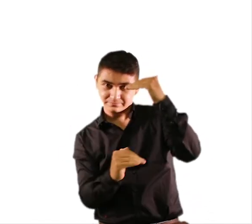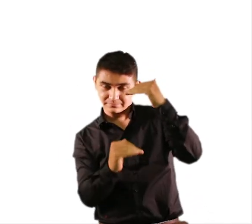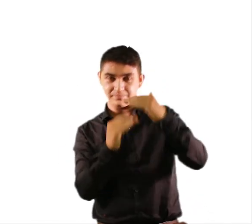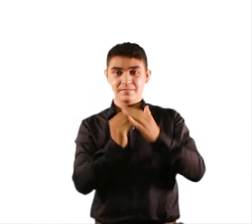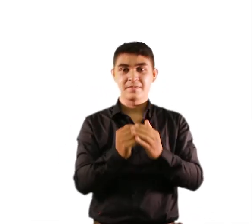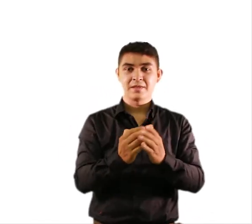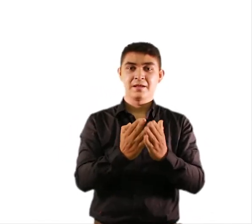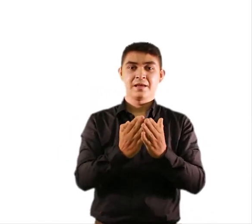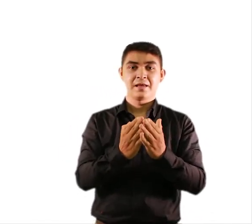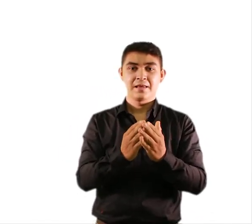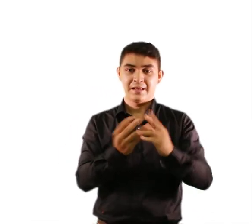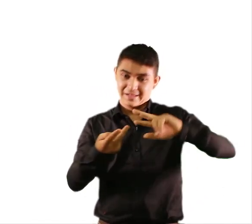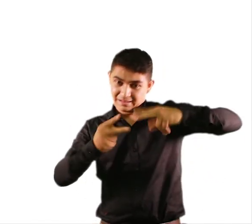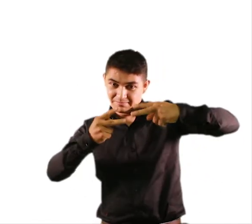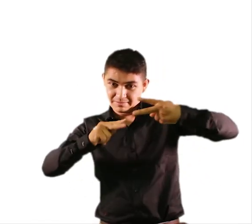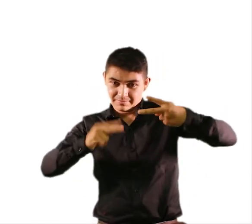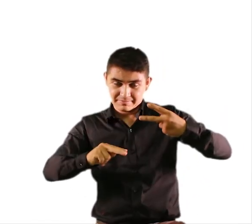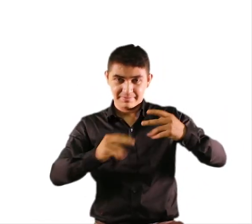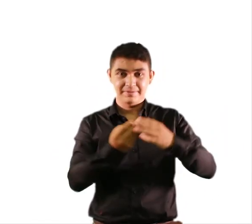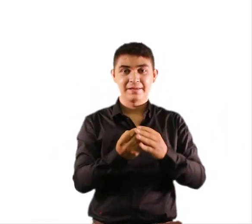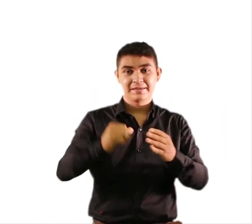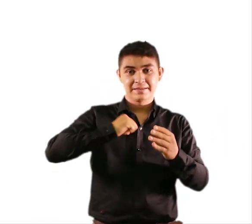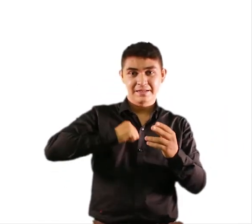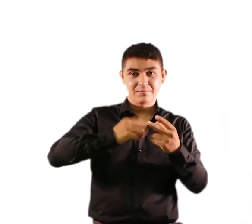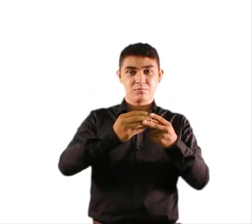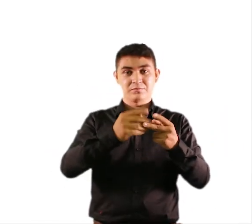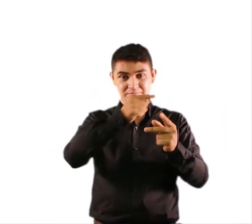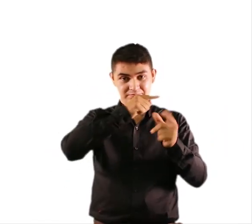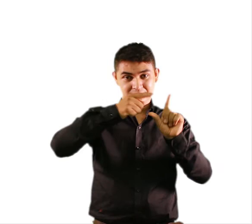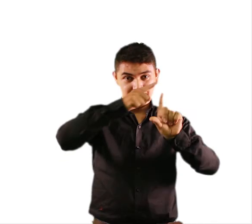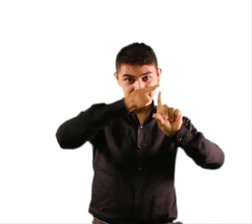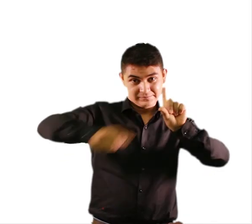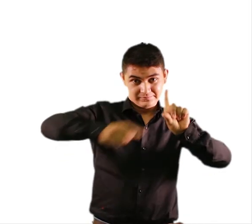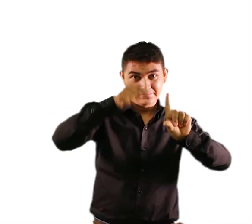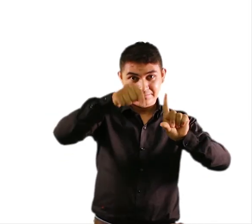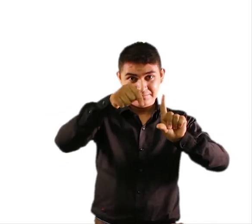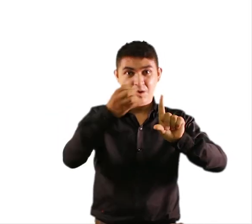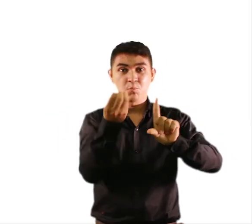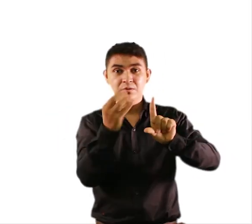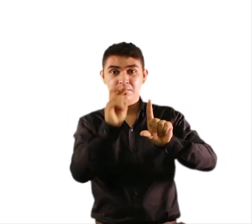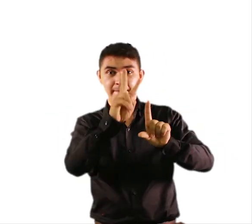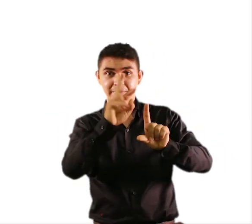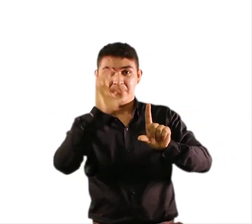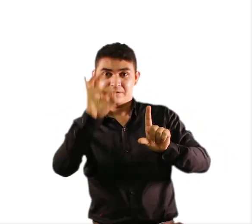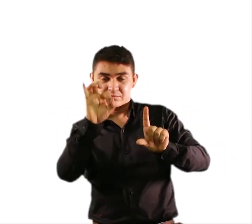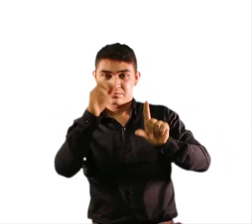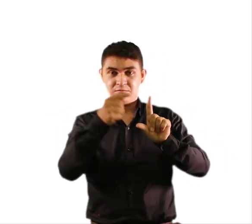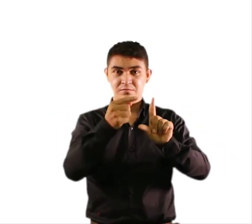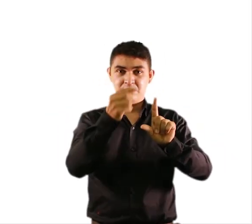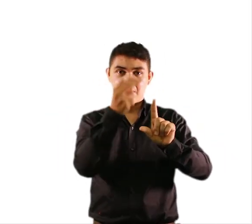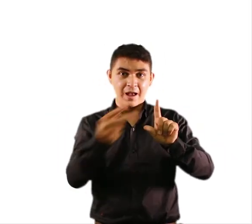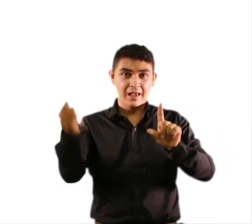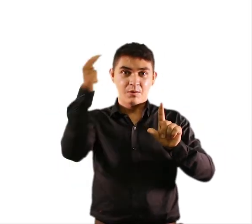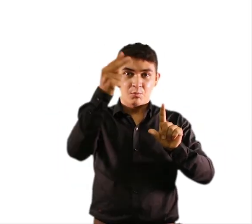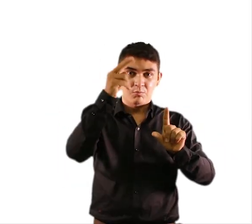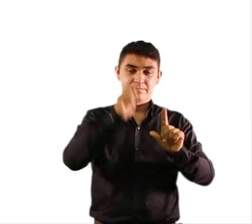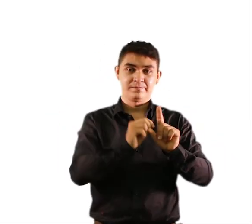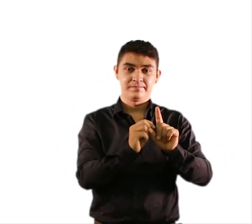reemplazamos, tenemos hipotenusa que es 28 al